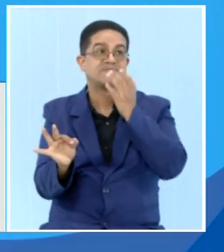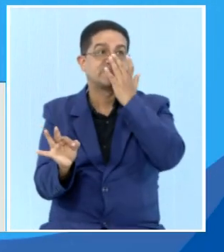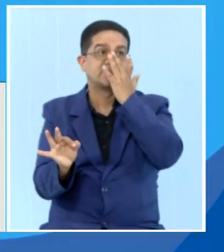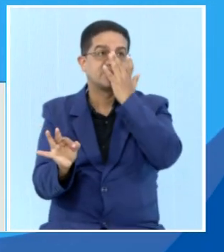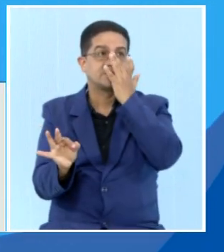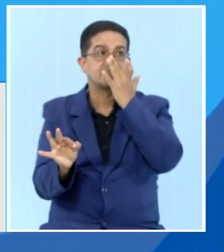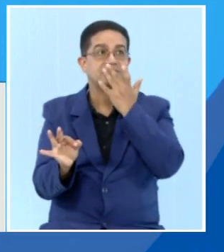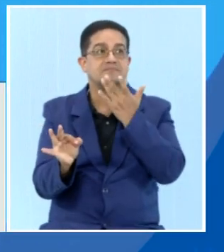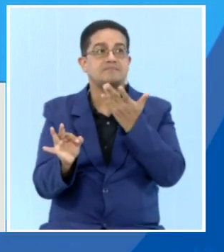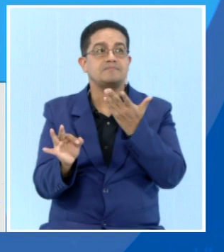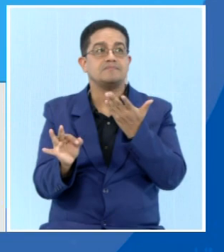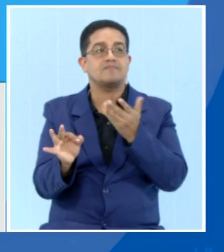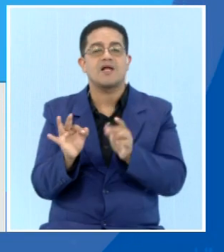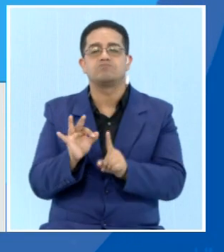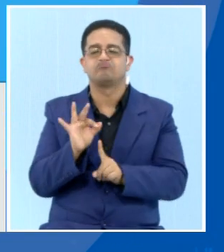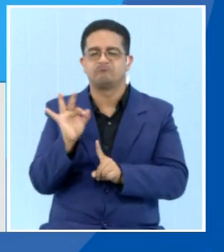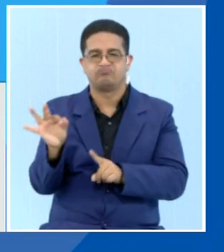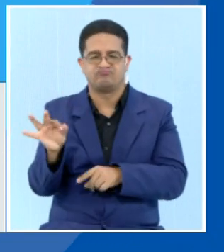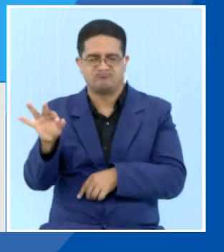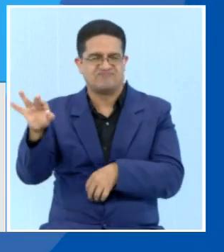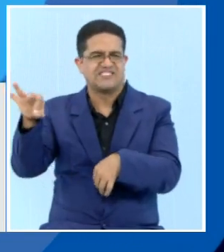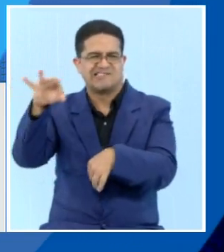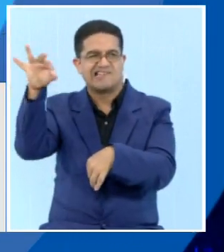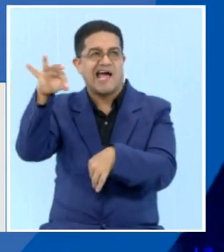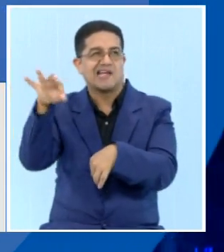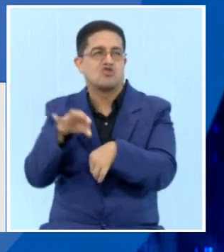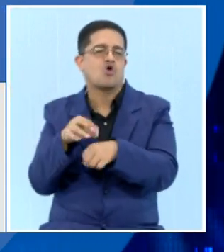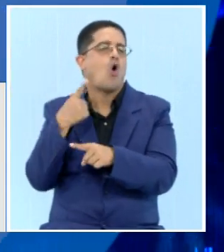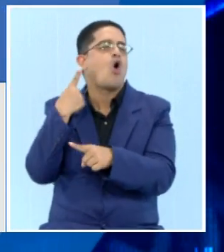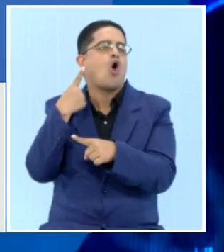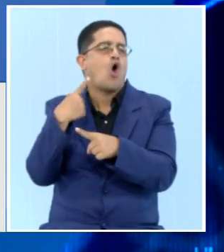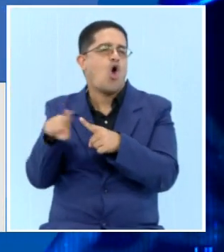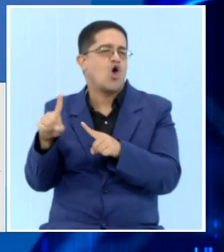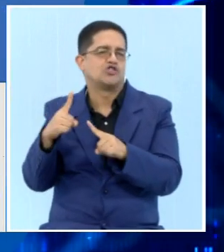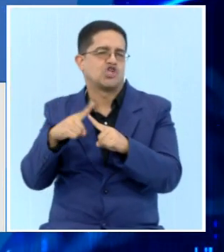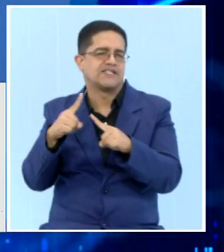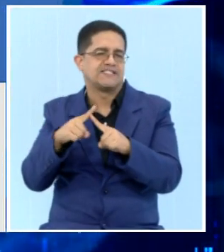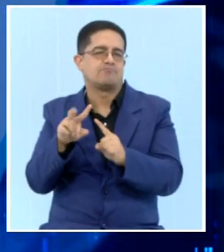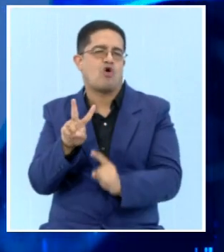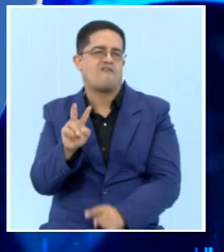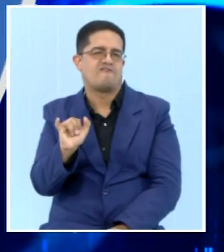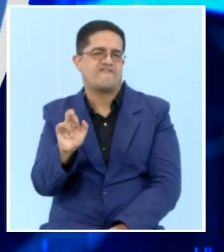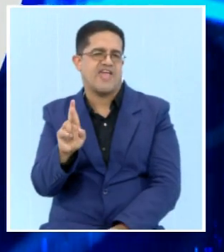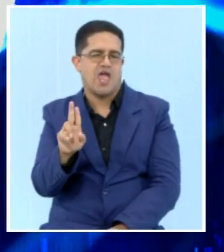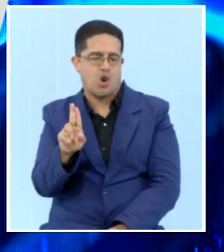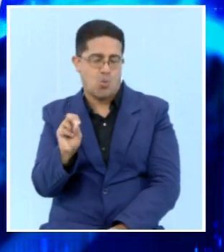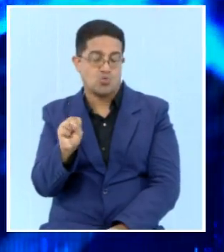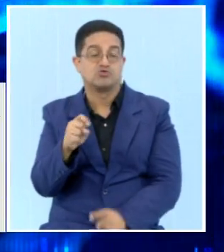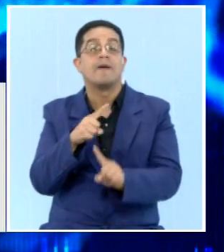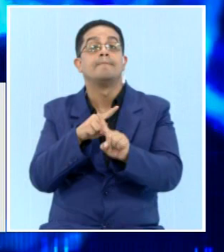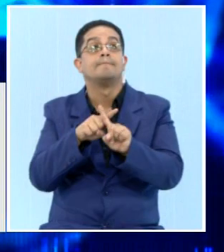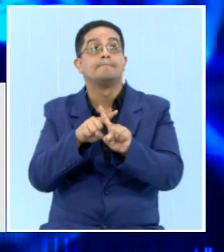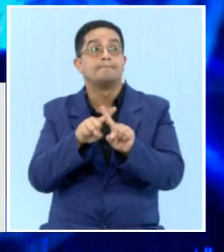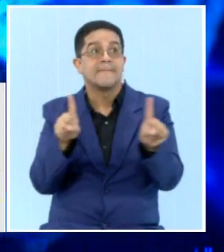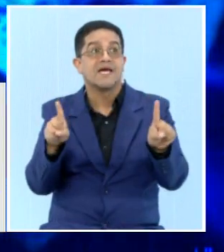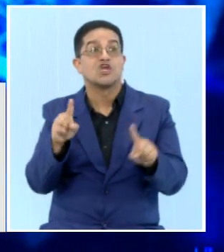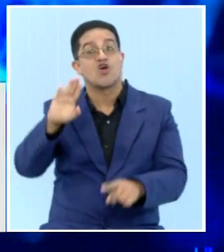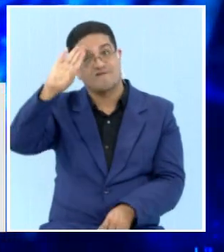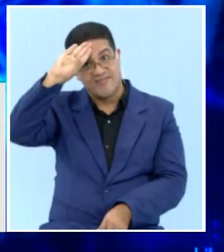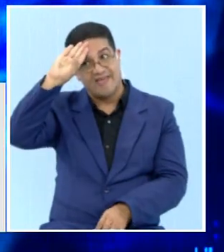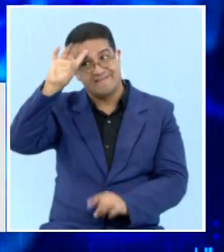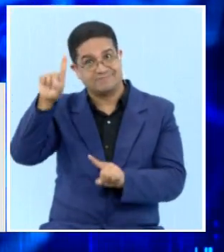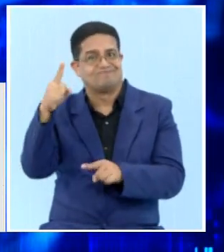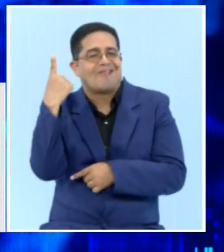que los transmite el zancudo, digamos, es otro tipo de virus, pero que la fiebre sí es uno de los síntomas más